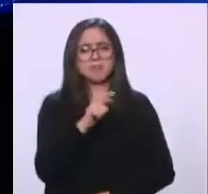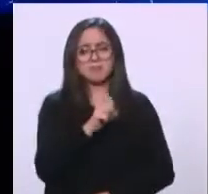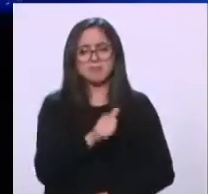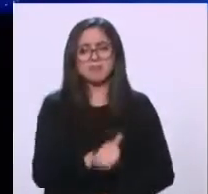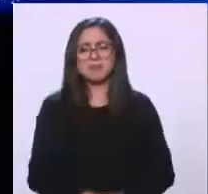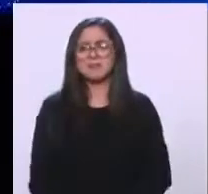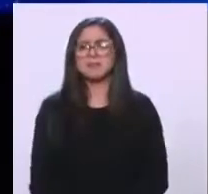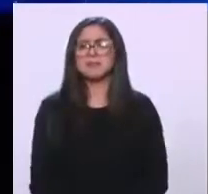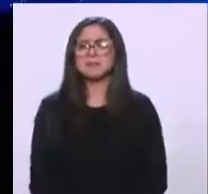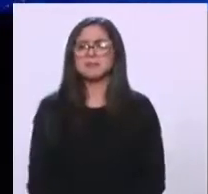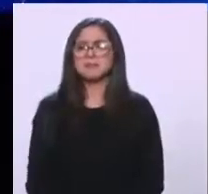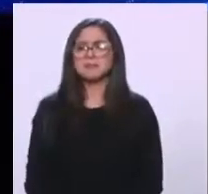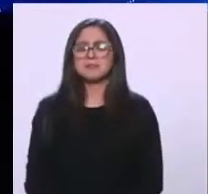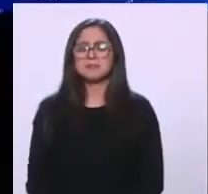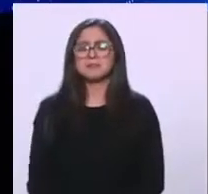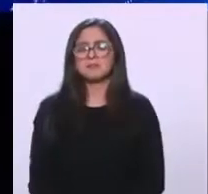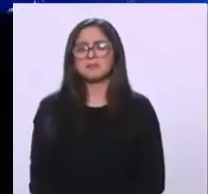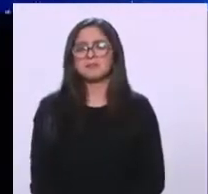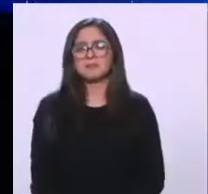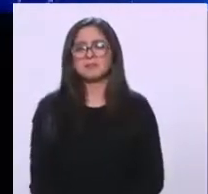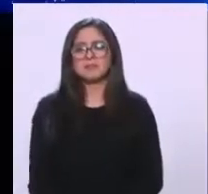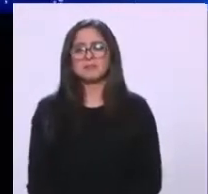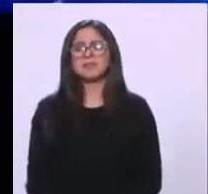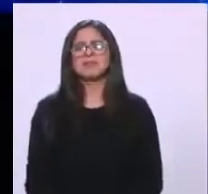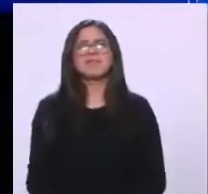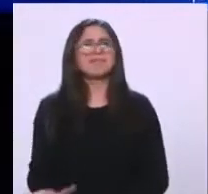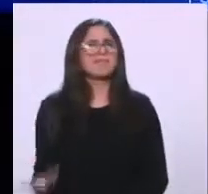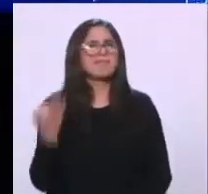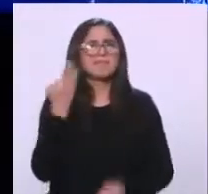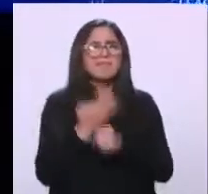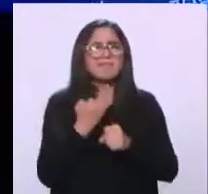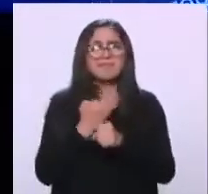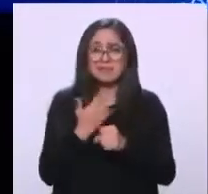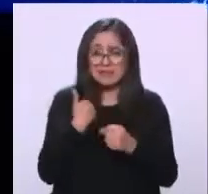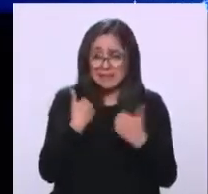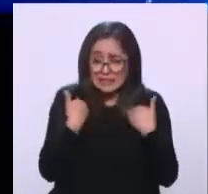lo menos en una parte que tampoco me queda muy claro, o sea, yo no sé cuántas